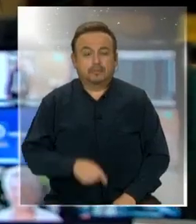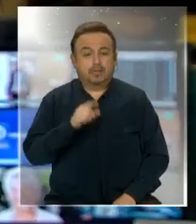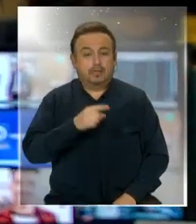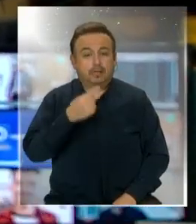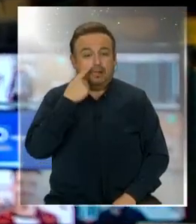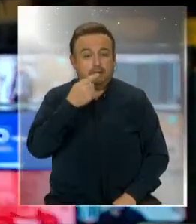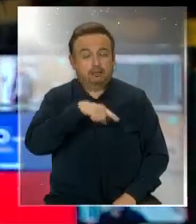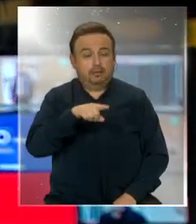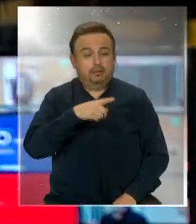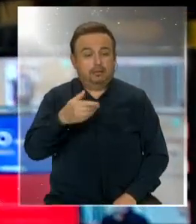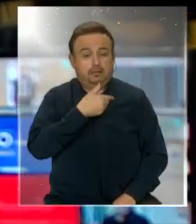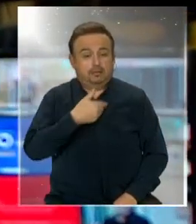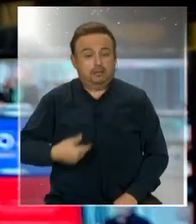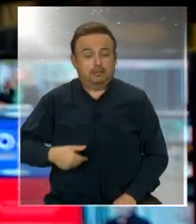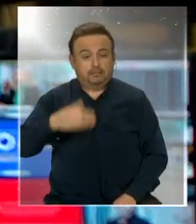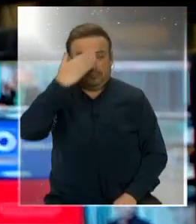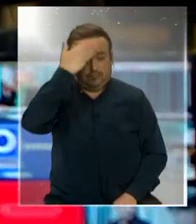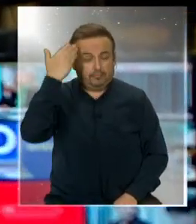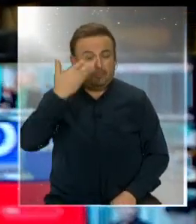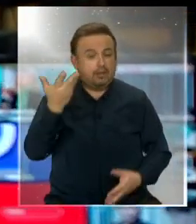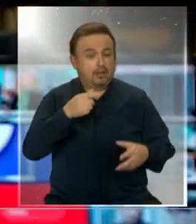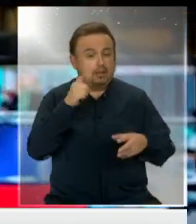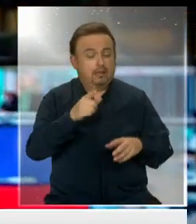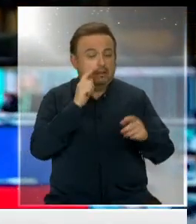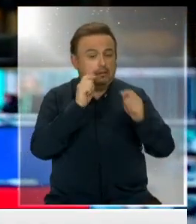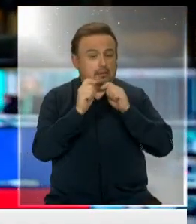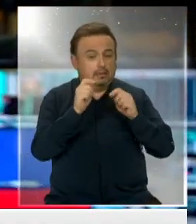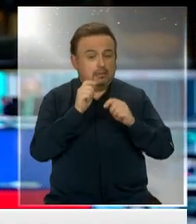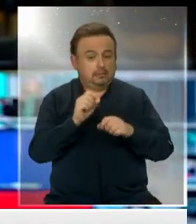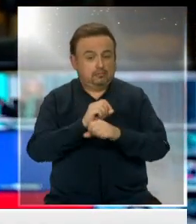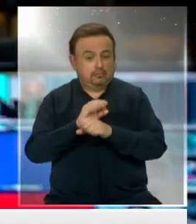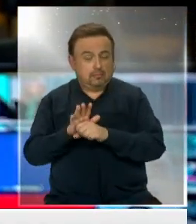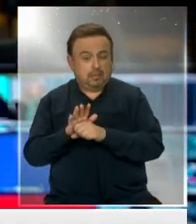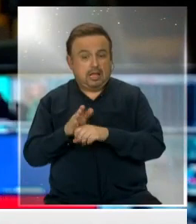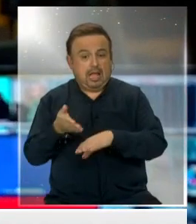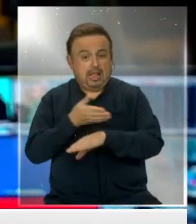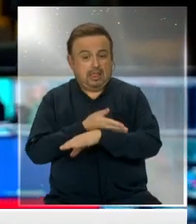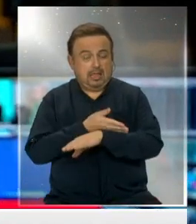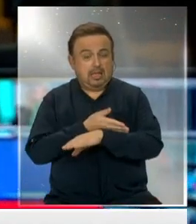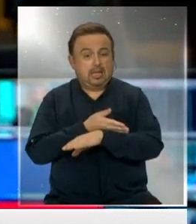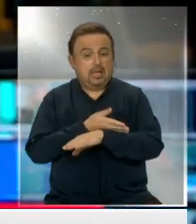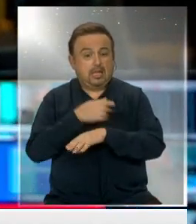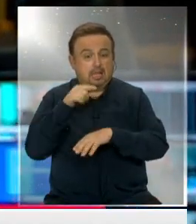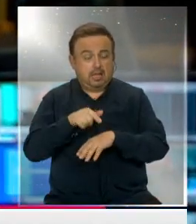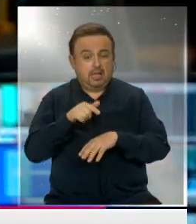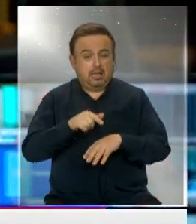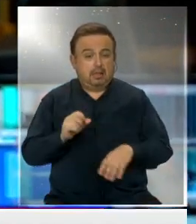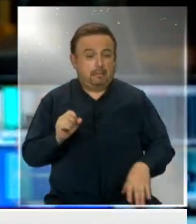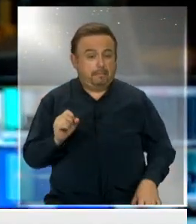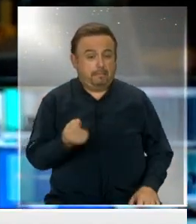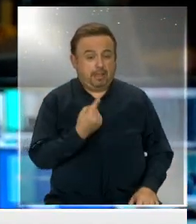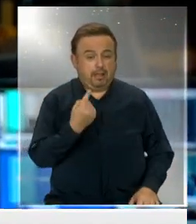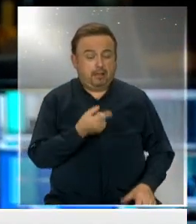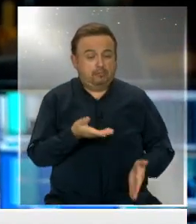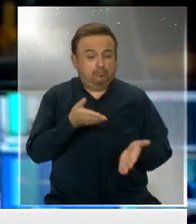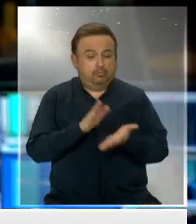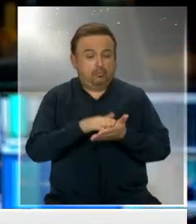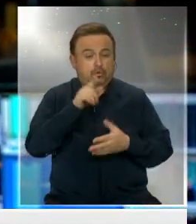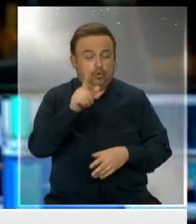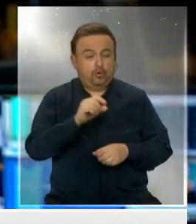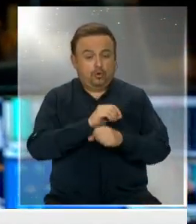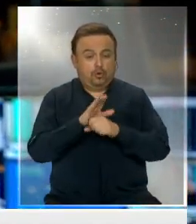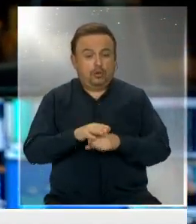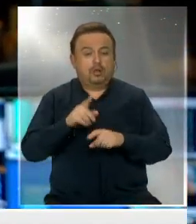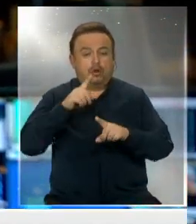El conocimiento que tuvo el presidente Donald Trump sobre la peligrosidad del coronavirus antes de que se registrara la primera muerte en Estados Unidos lo